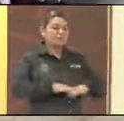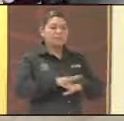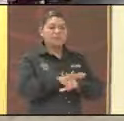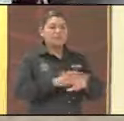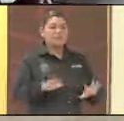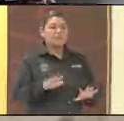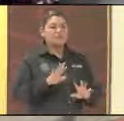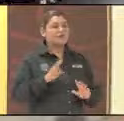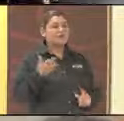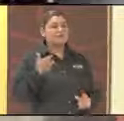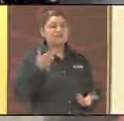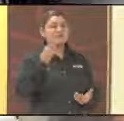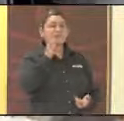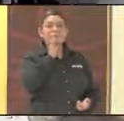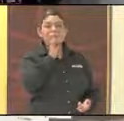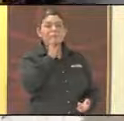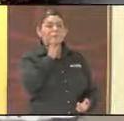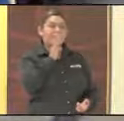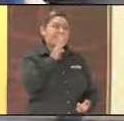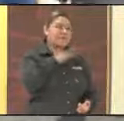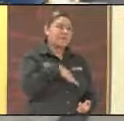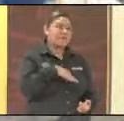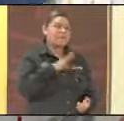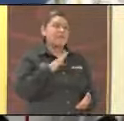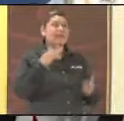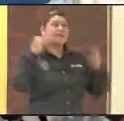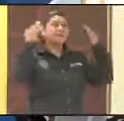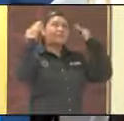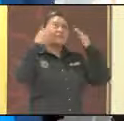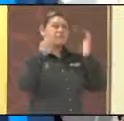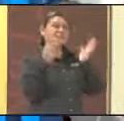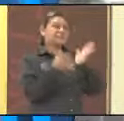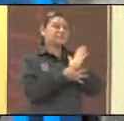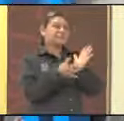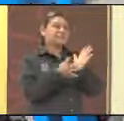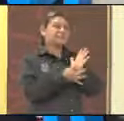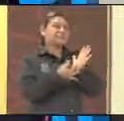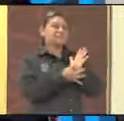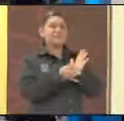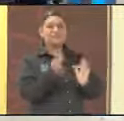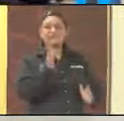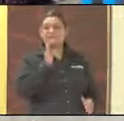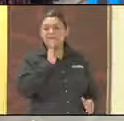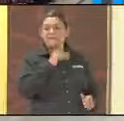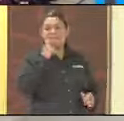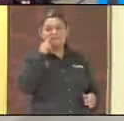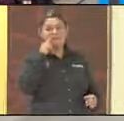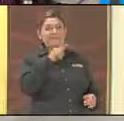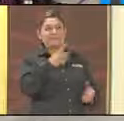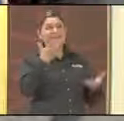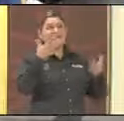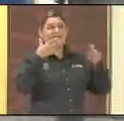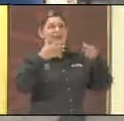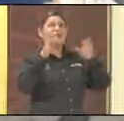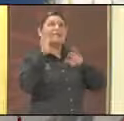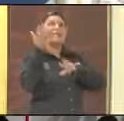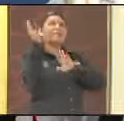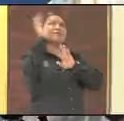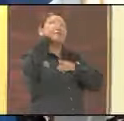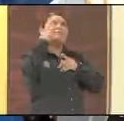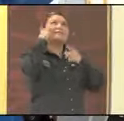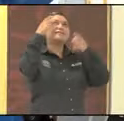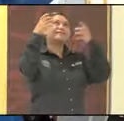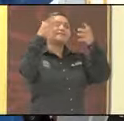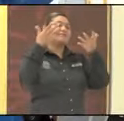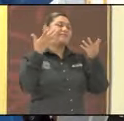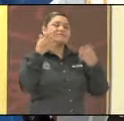porque están en malas condiciones. La cubierta metálica también está en malas condiciones. Miren los tableros cómo están, miren nada más. Un total